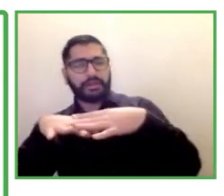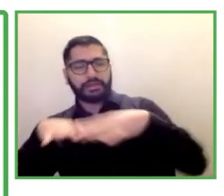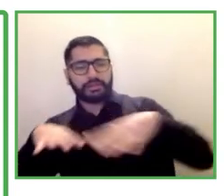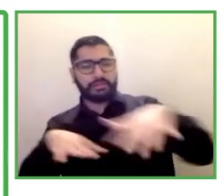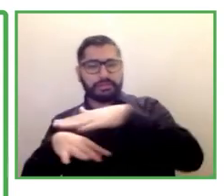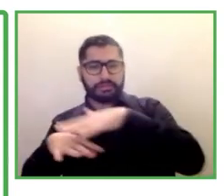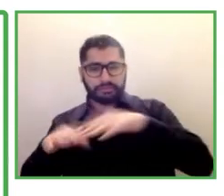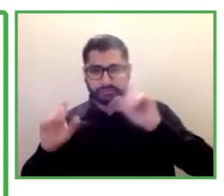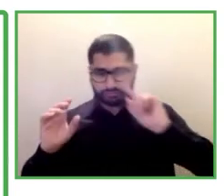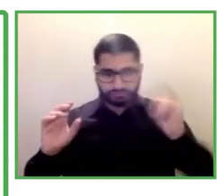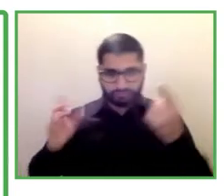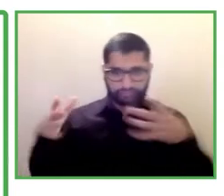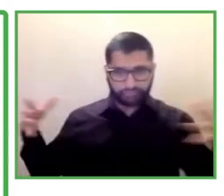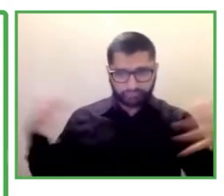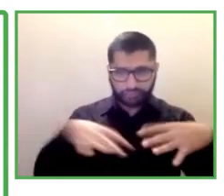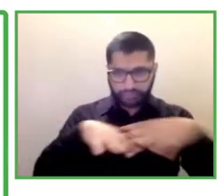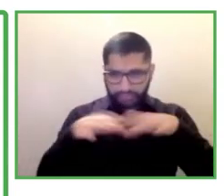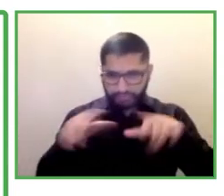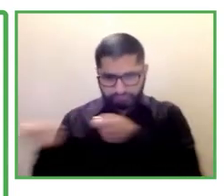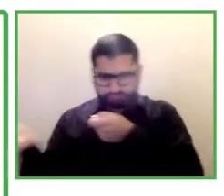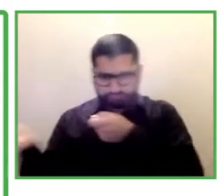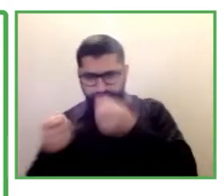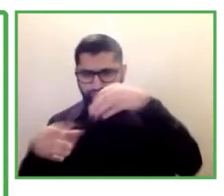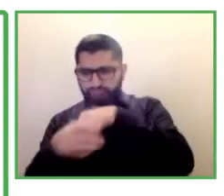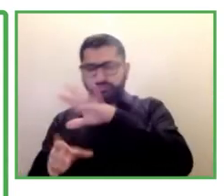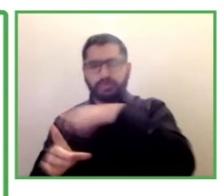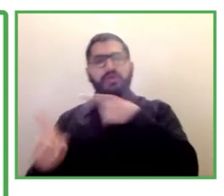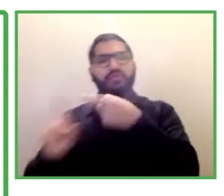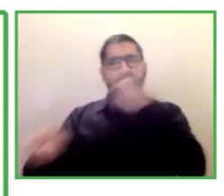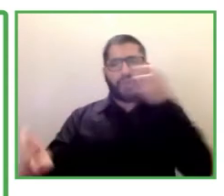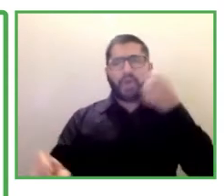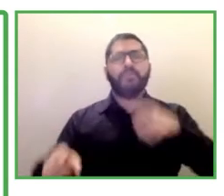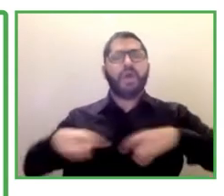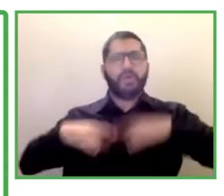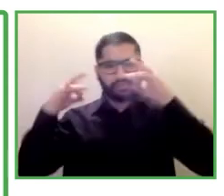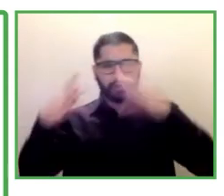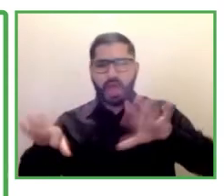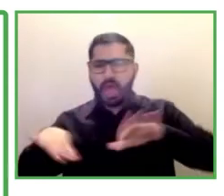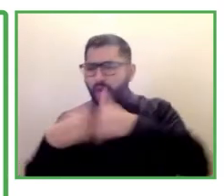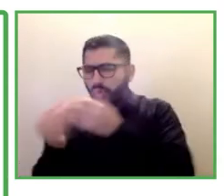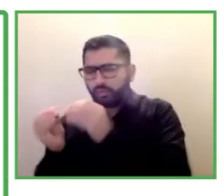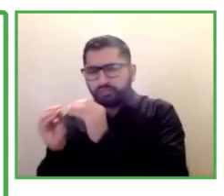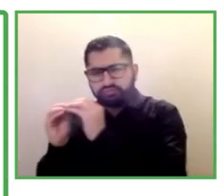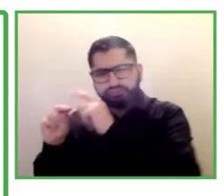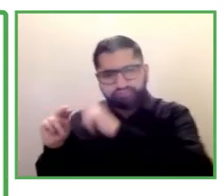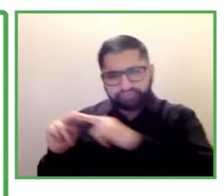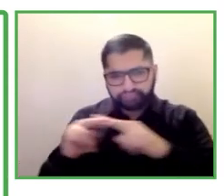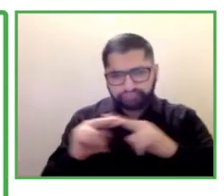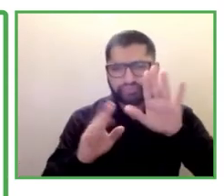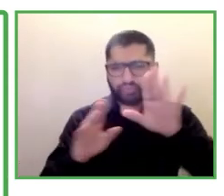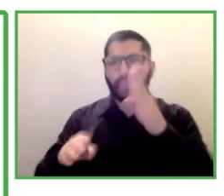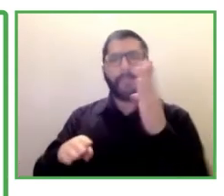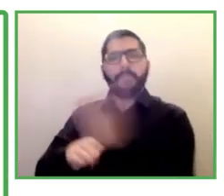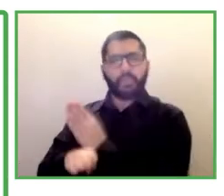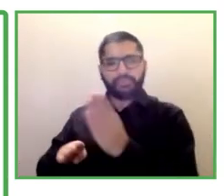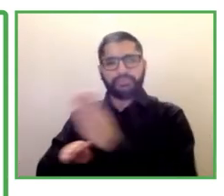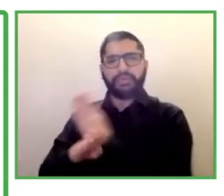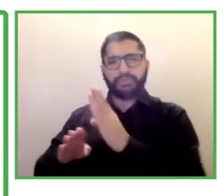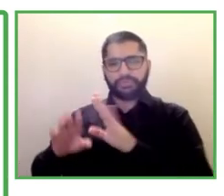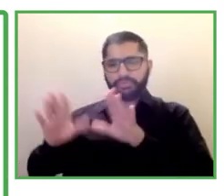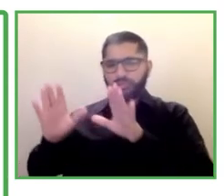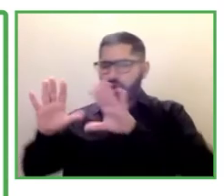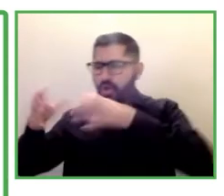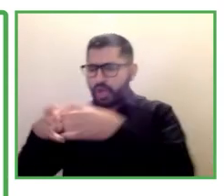aquí en Australia y lo que hacemos es que somos una organización con miembros que apoyan personas con discapacidad,